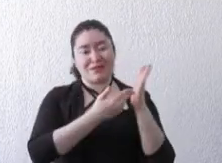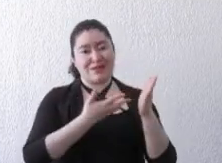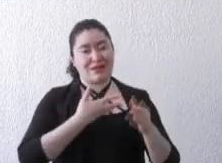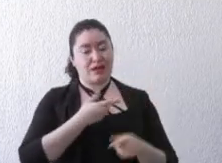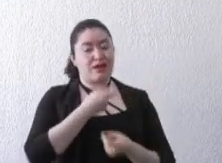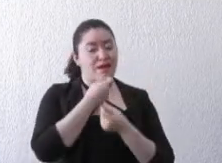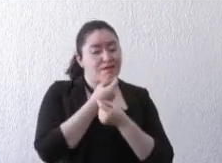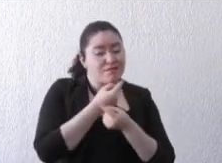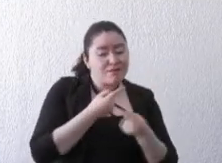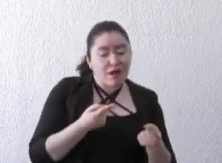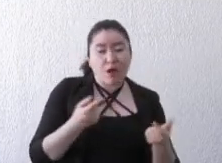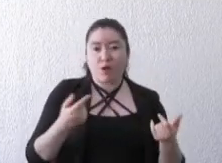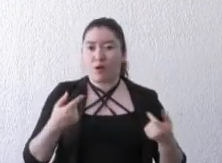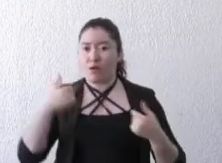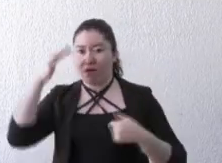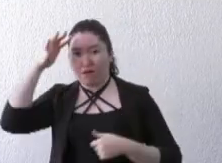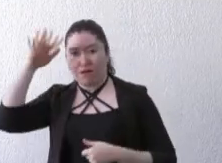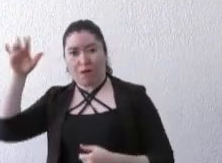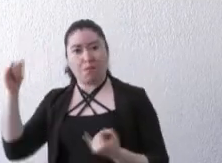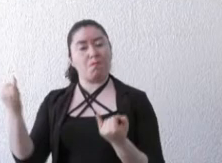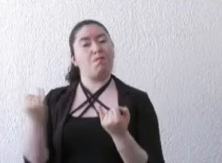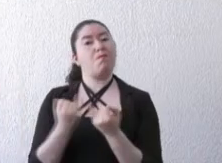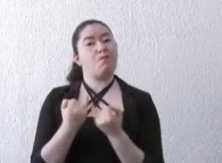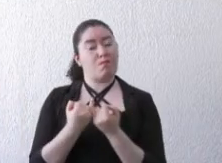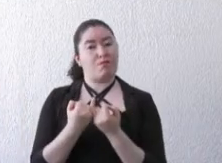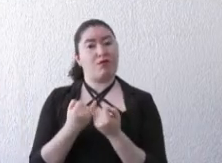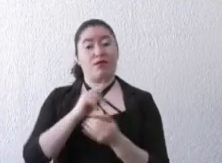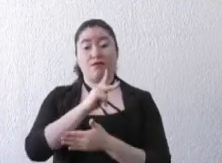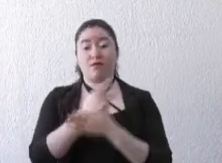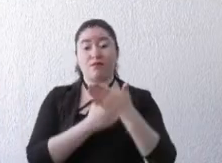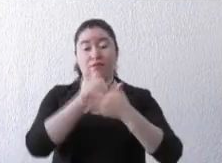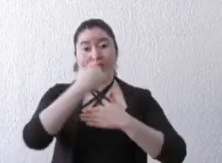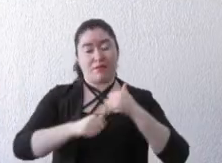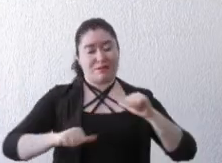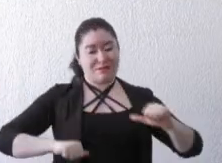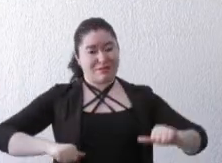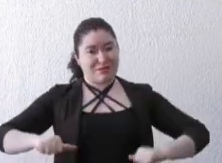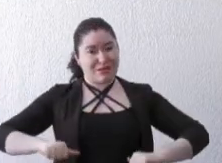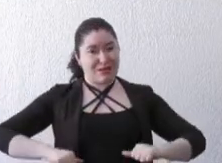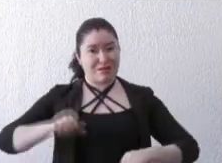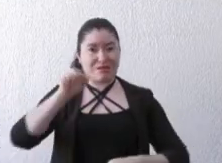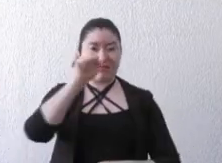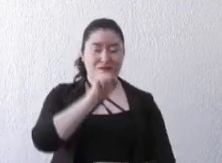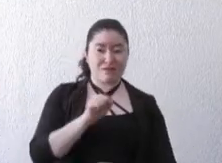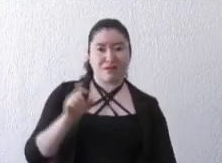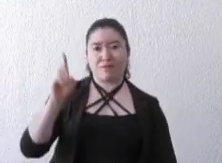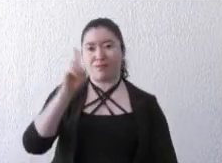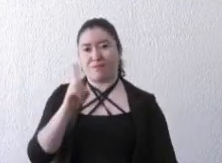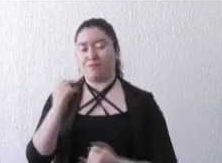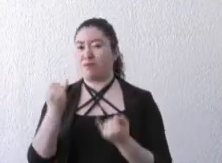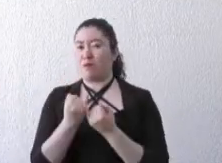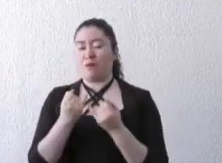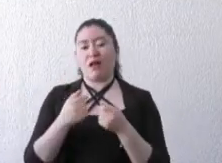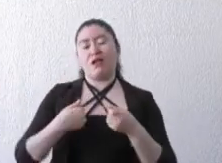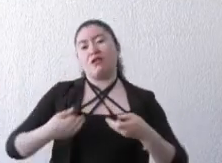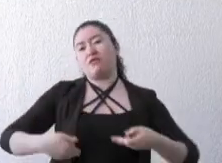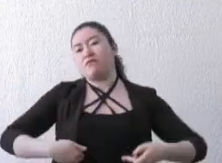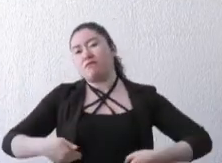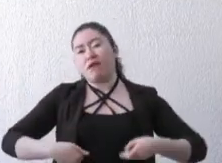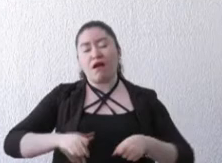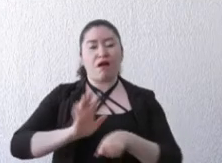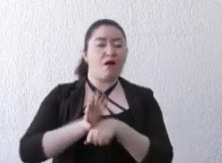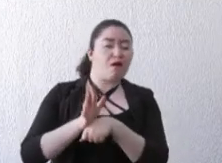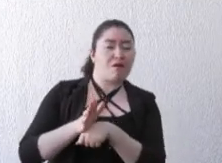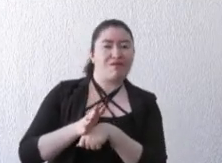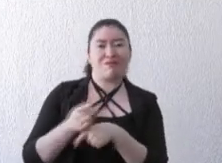para adultos, un programa de actividades de fin de semana, teatro, cine, actividades culturales permanentes y